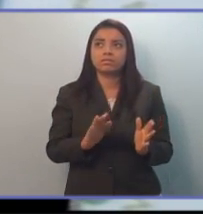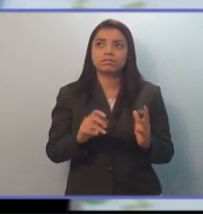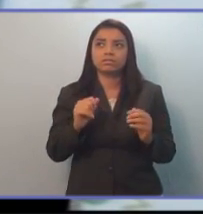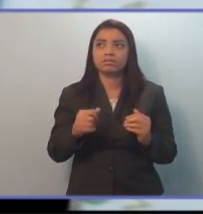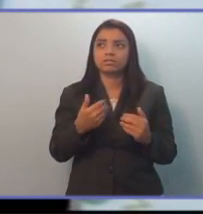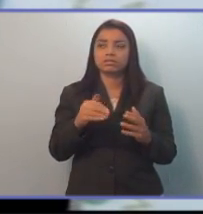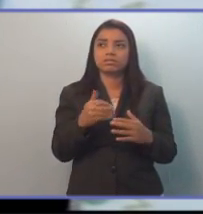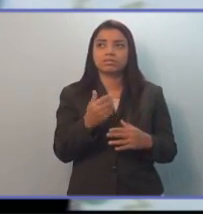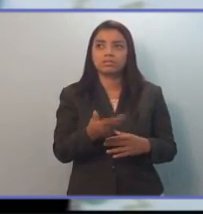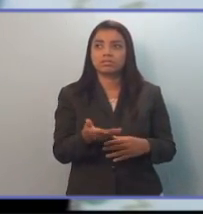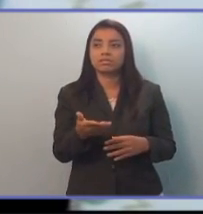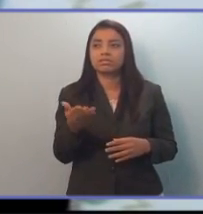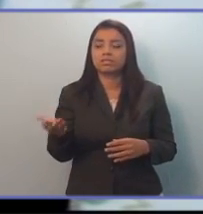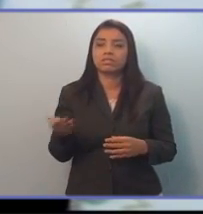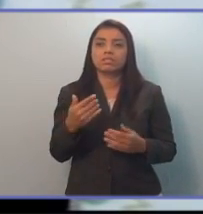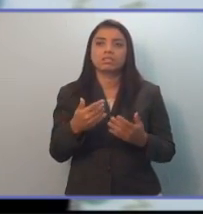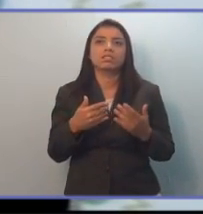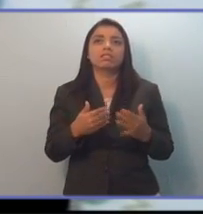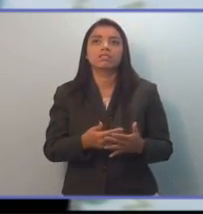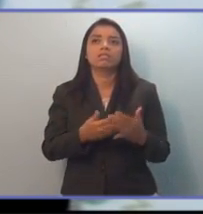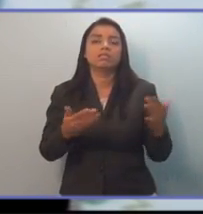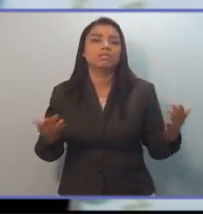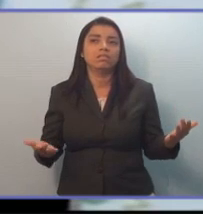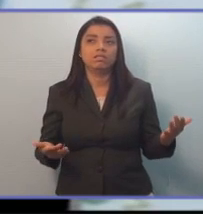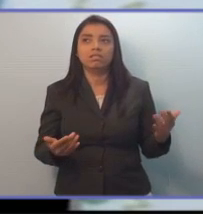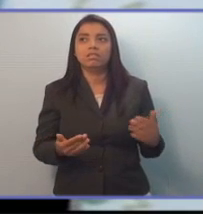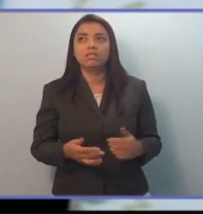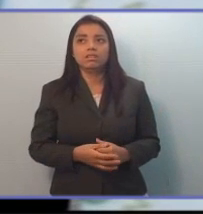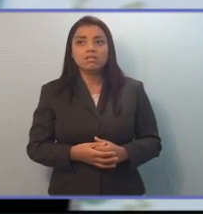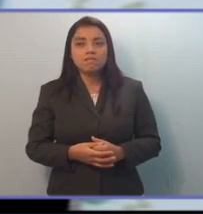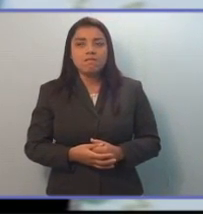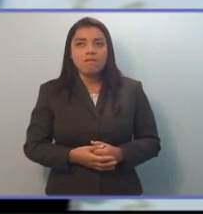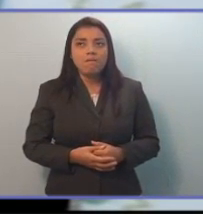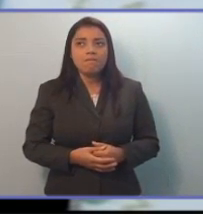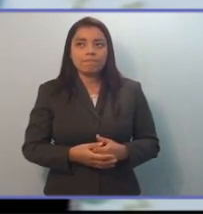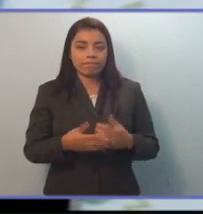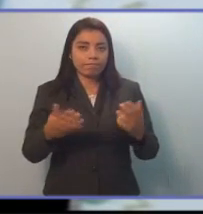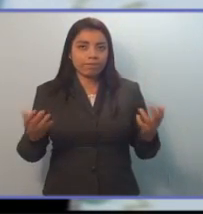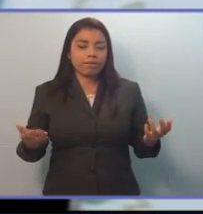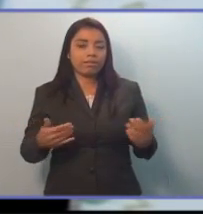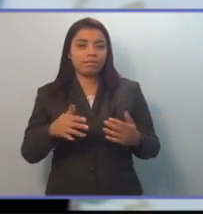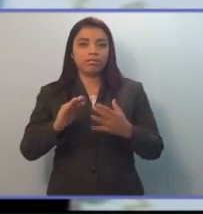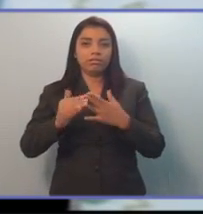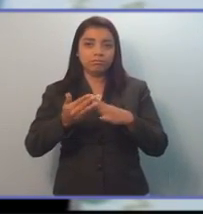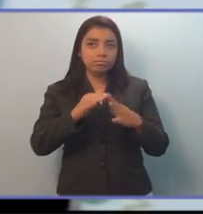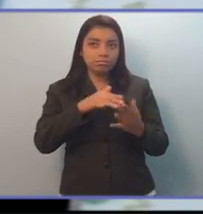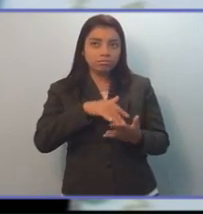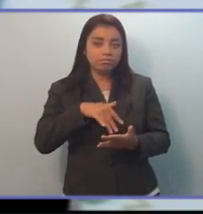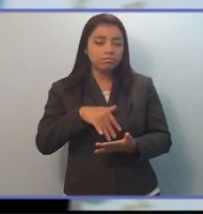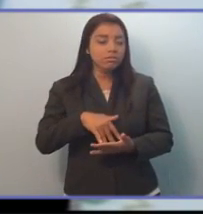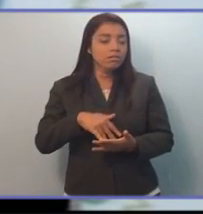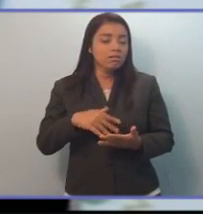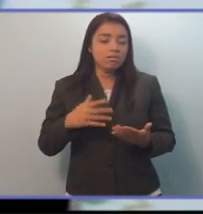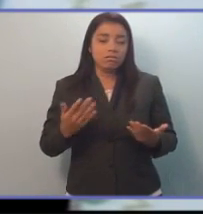resuelve la Corte en pleno pudiese ser del conocimiento de la ciudadanía. O sea, porque